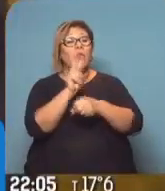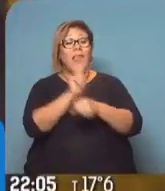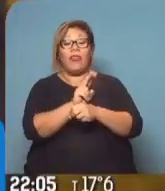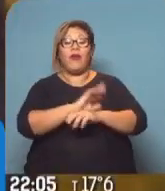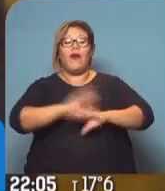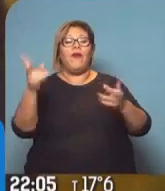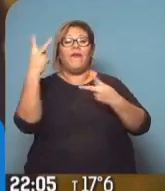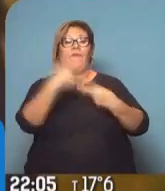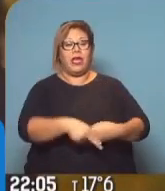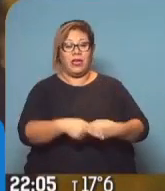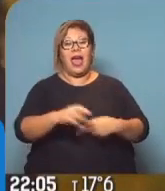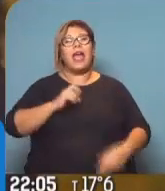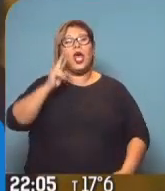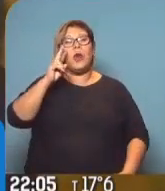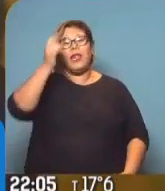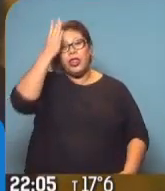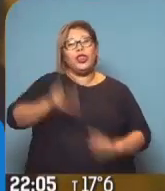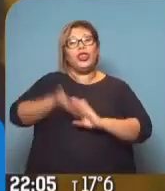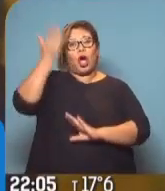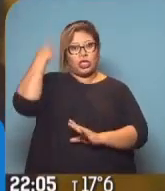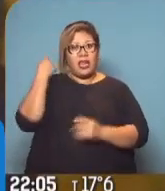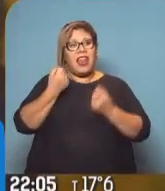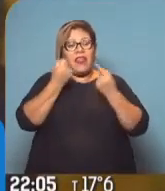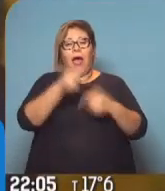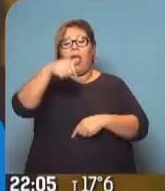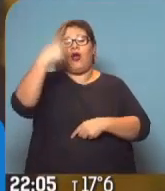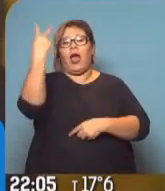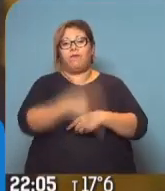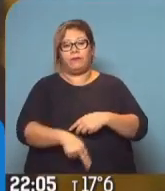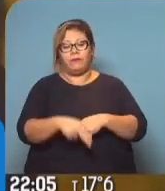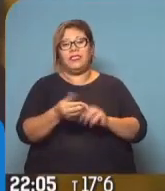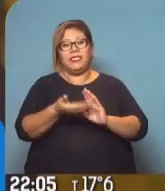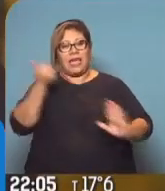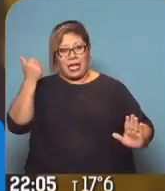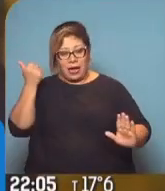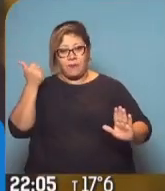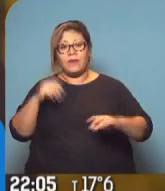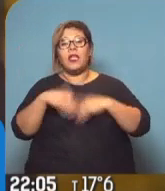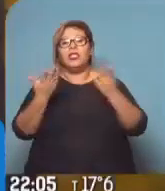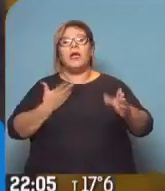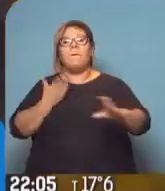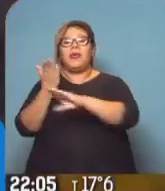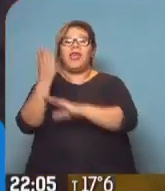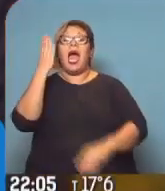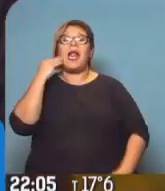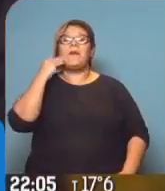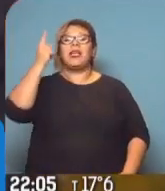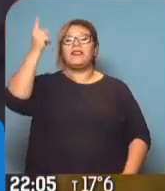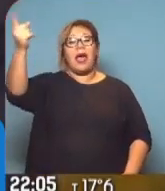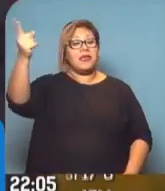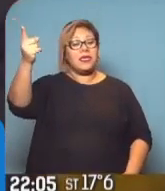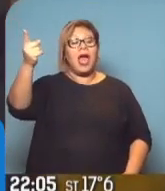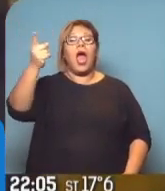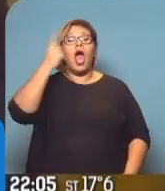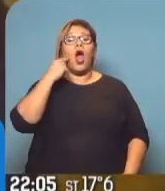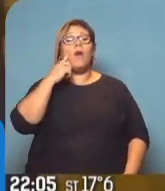de nuestro compromiso respetuoso de los derechos humanos y el derecho internacional, solicité a Gran Bretaña la garantía de que el señor